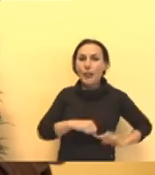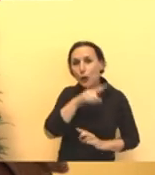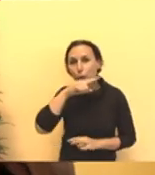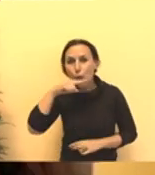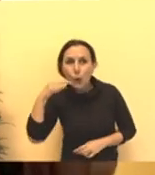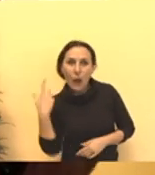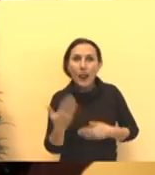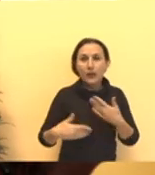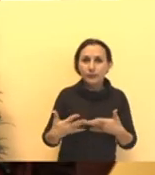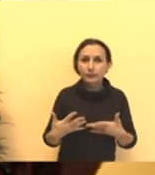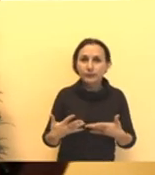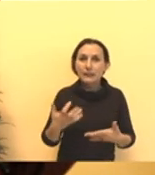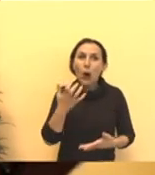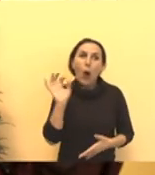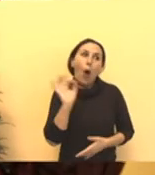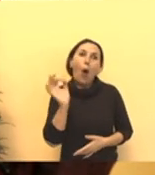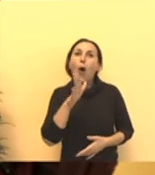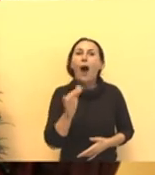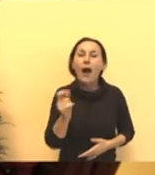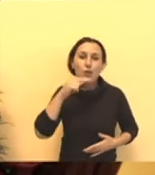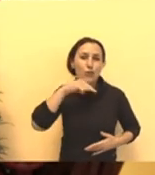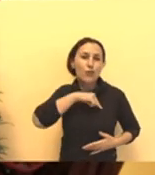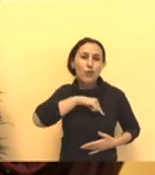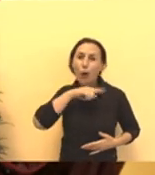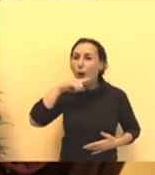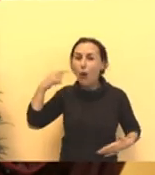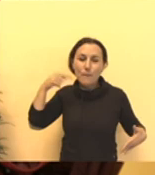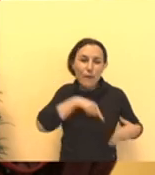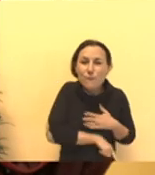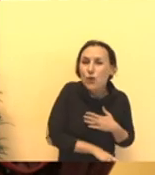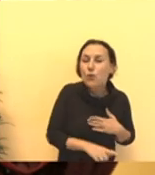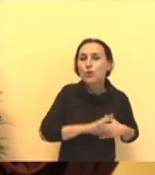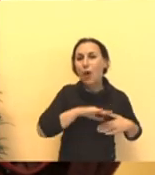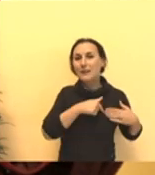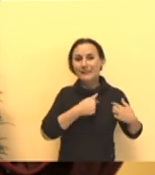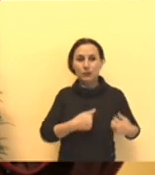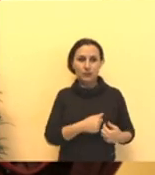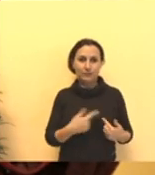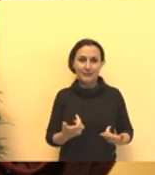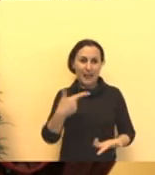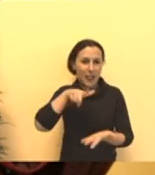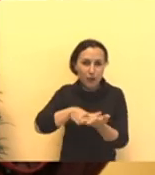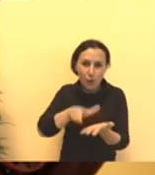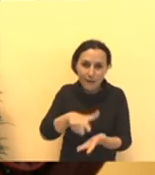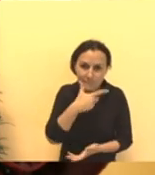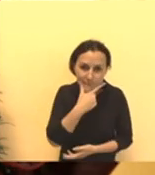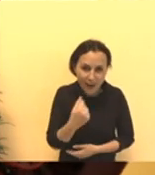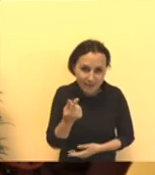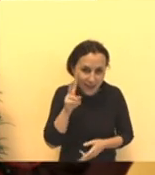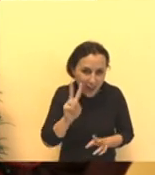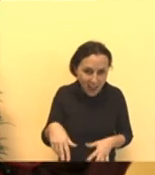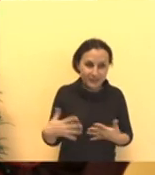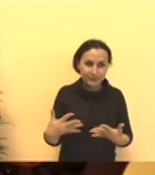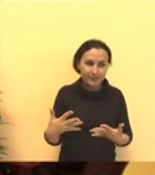género. Si tienes un dolor tan grande que te llega al corazón, digo, esto es lenguaje fácil. A ver, poner lenguaje fácil no es tratarnos